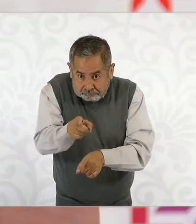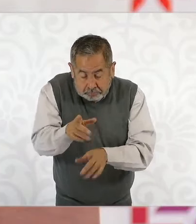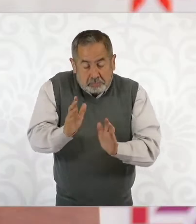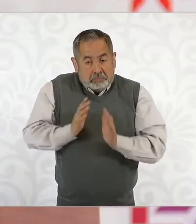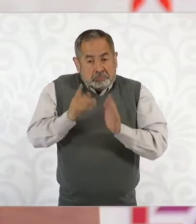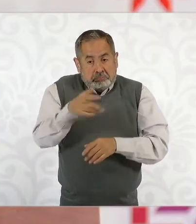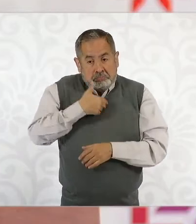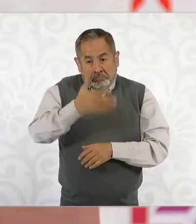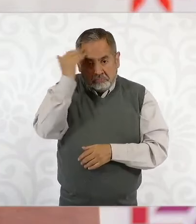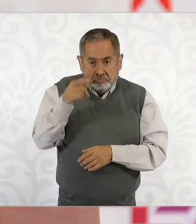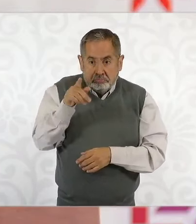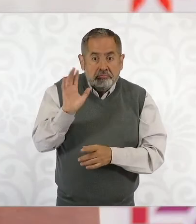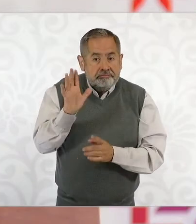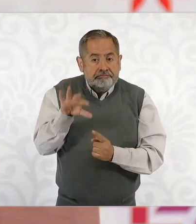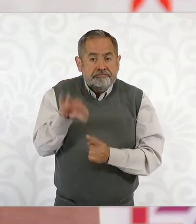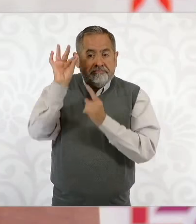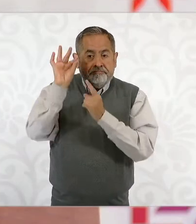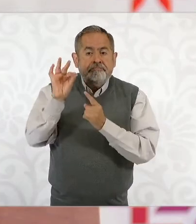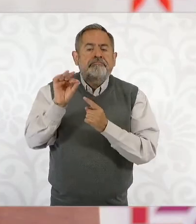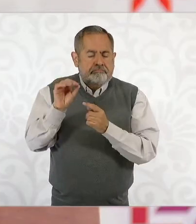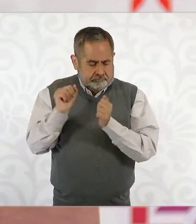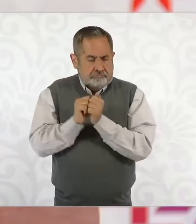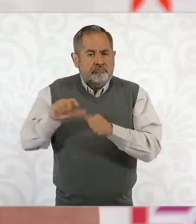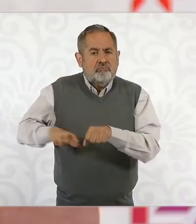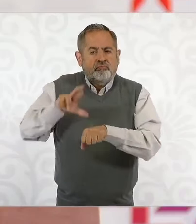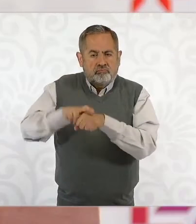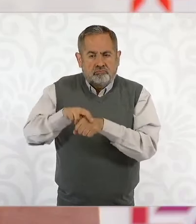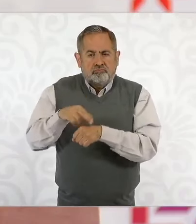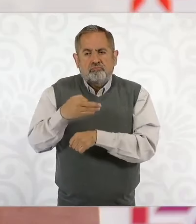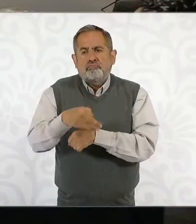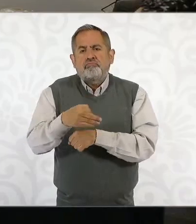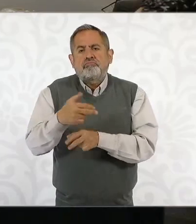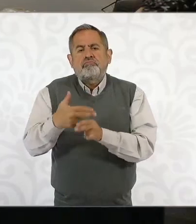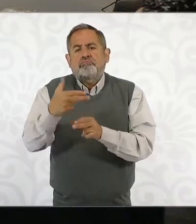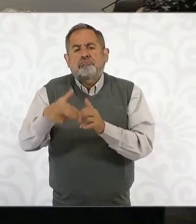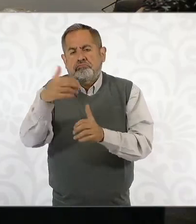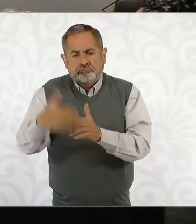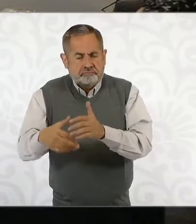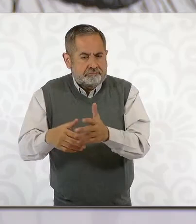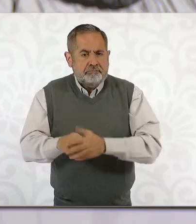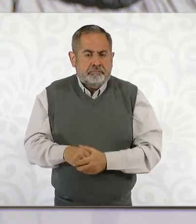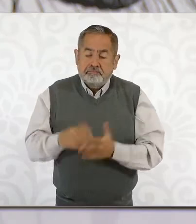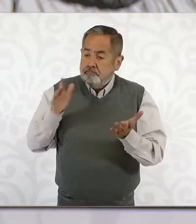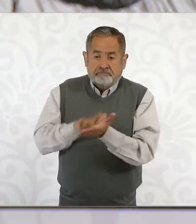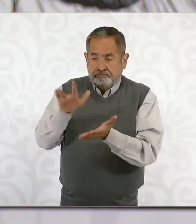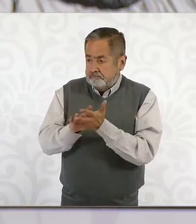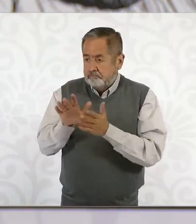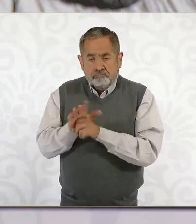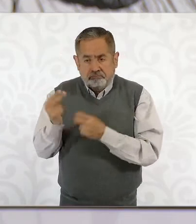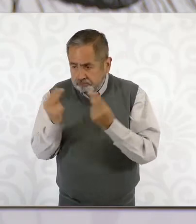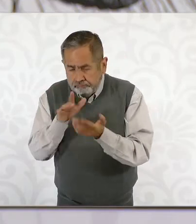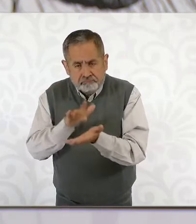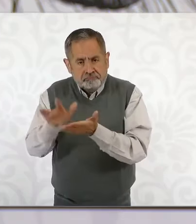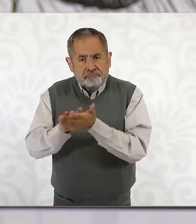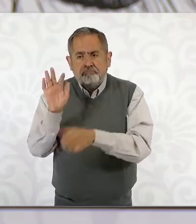momento, que le eligieron a ella como gobernadora interina. Y pues apoyarla en lo que necesite por el bien del